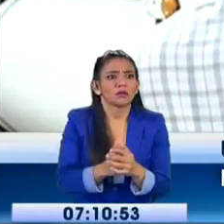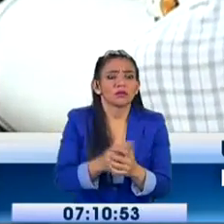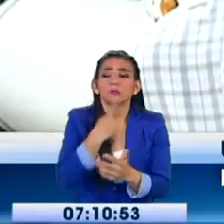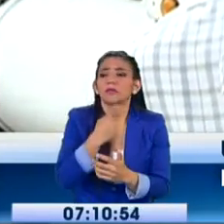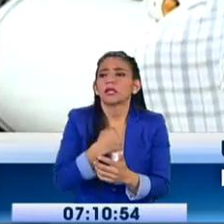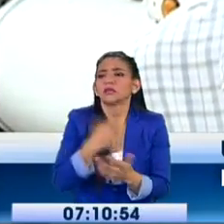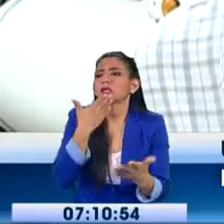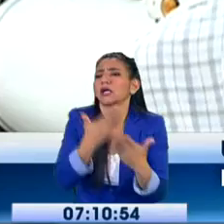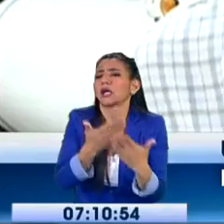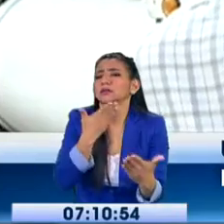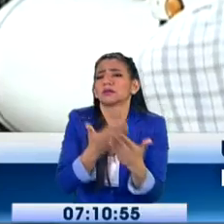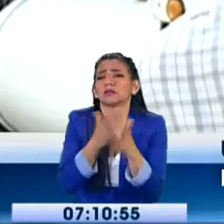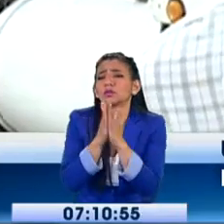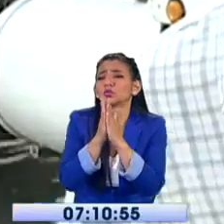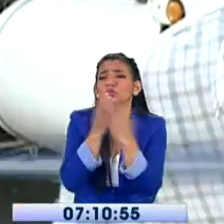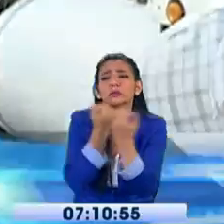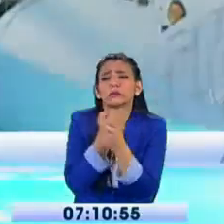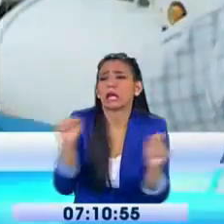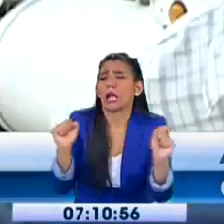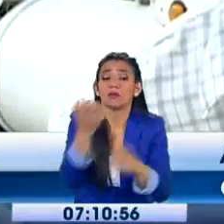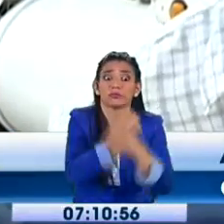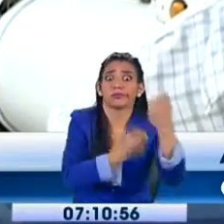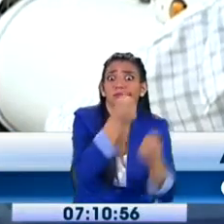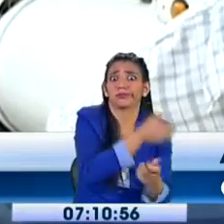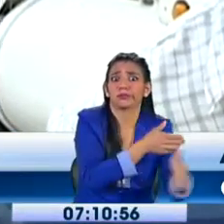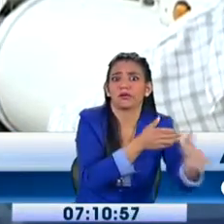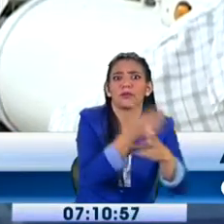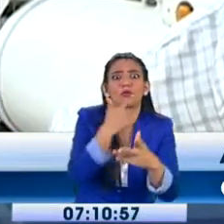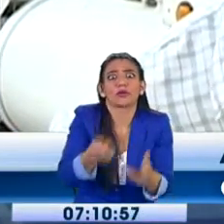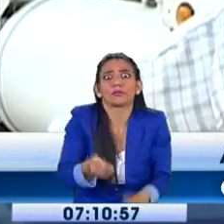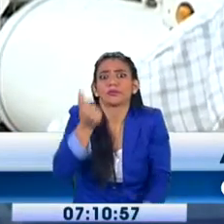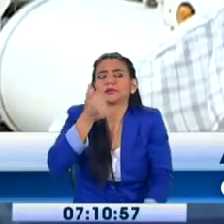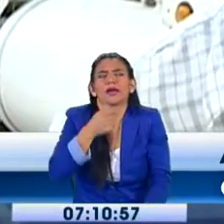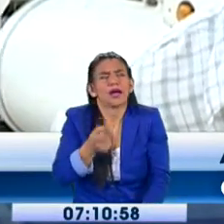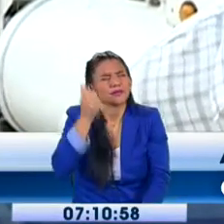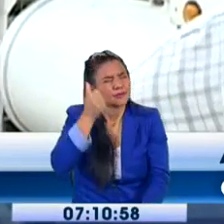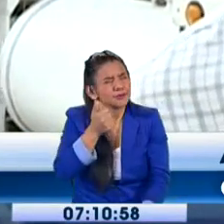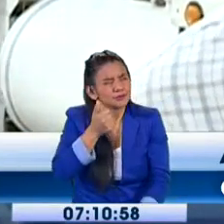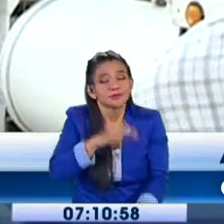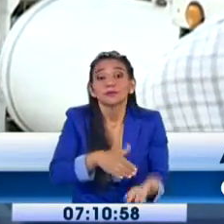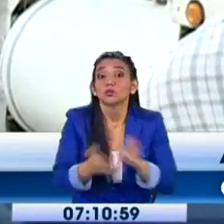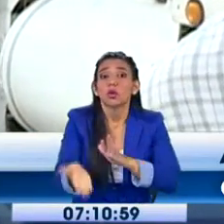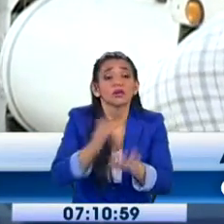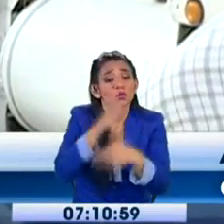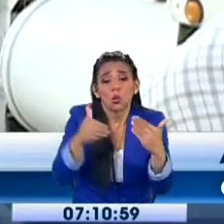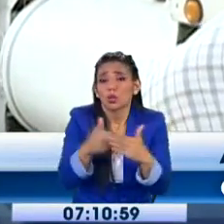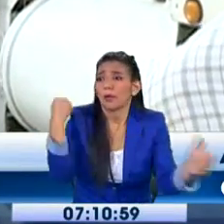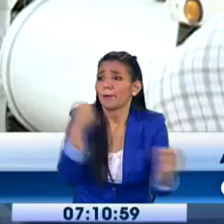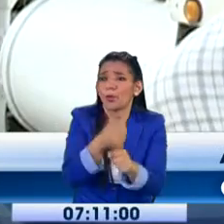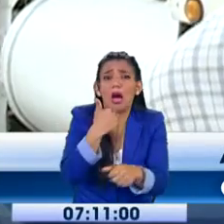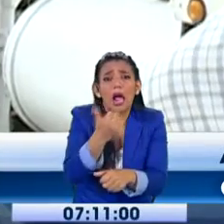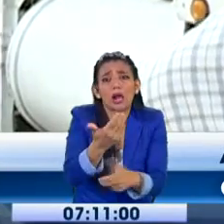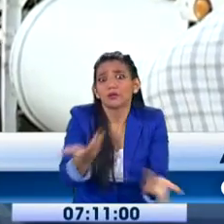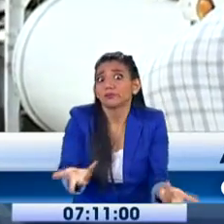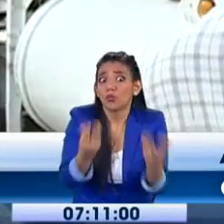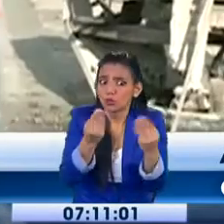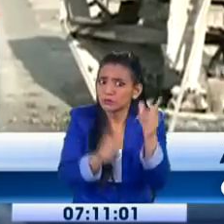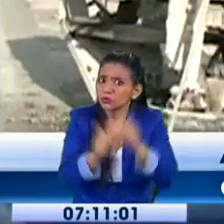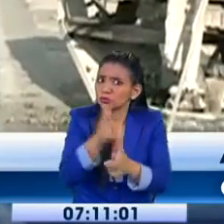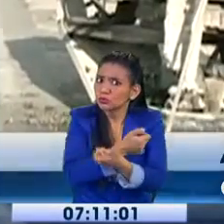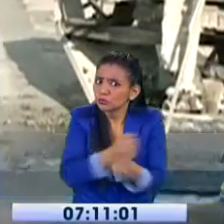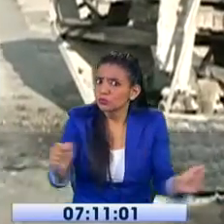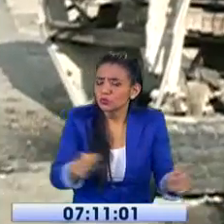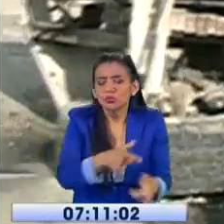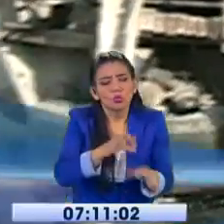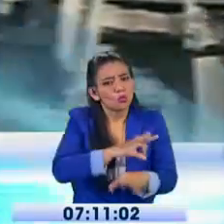pasajeros es que a mí me agradecieron que he hecho esa maniobra porque si no, me salgo, porque si no, quién sabe, los hubiera matado a bastante gente.